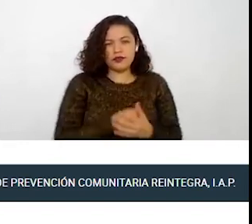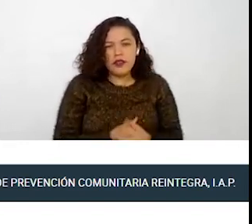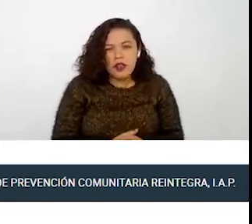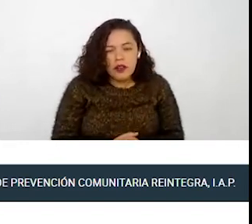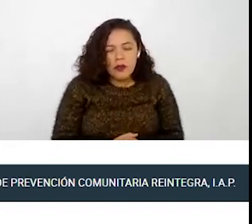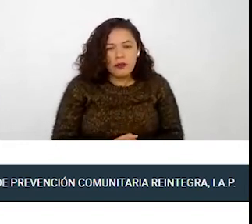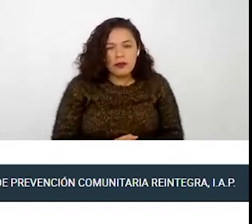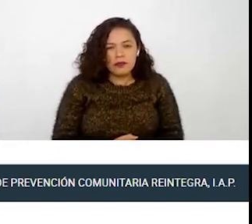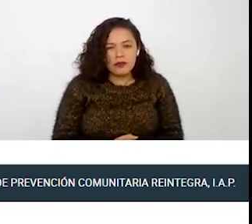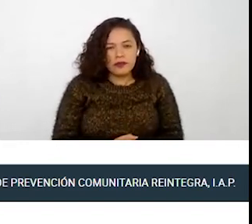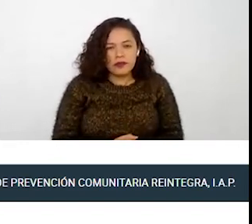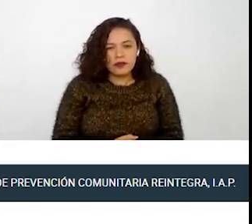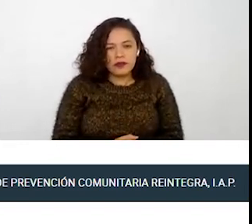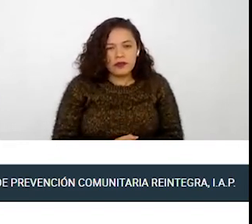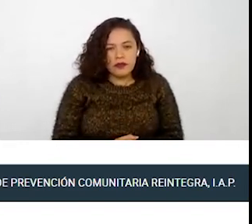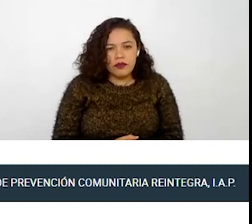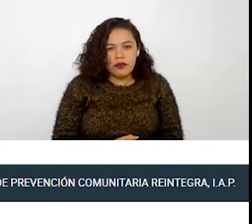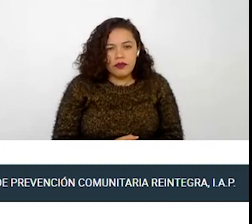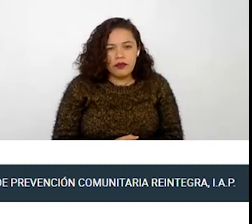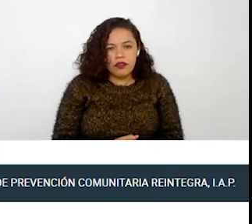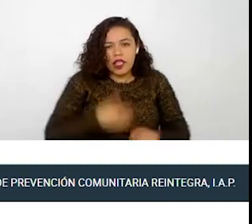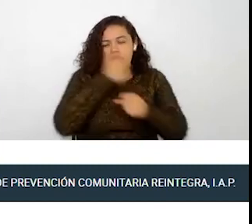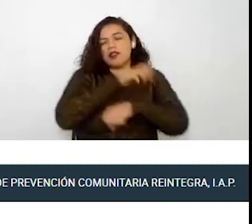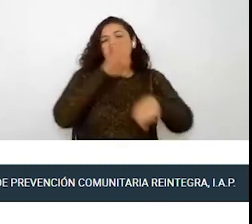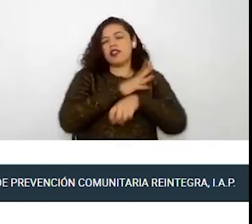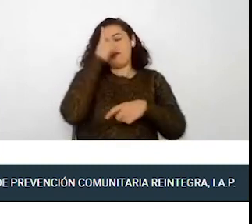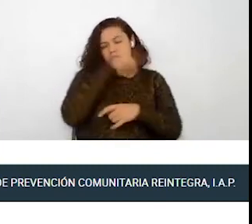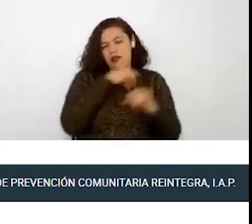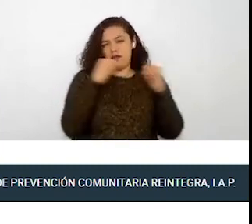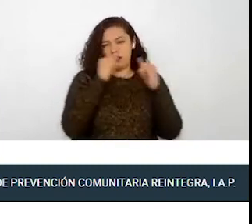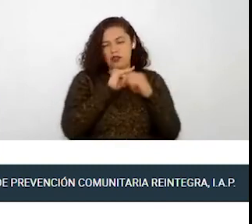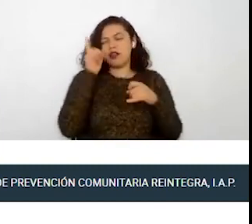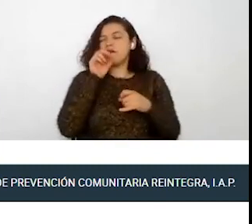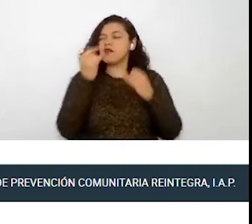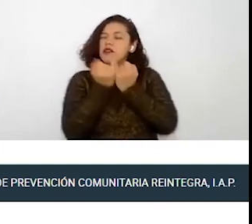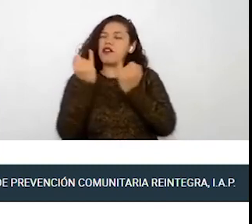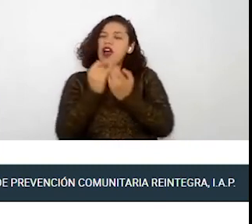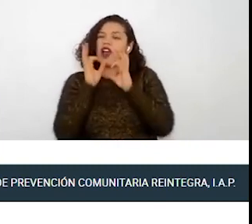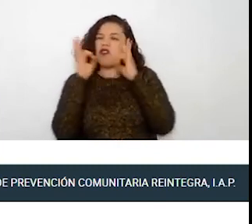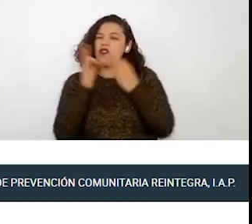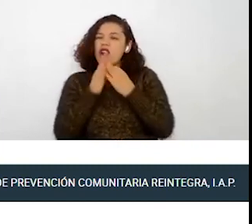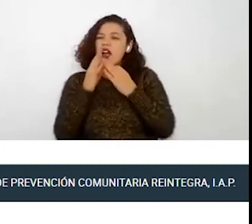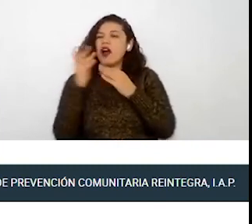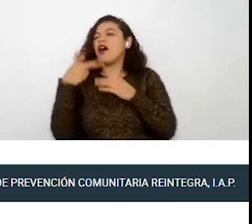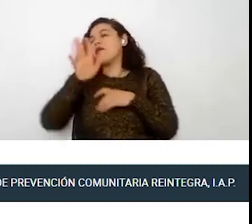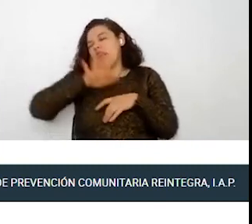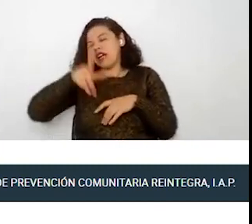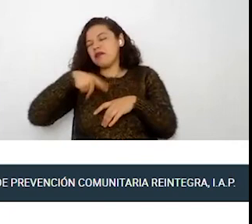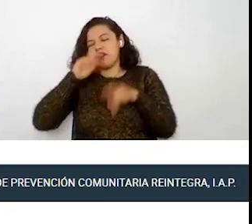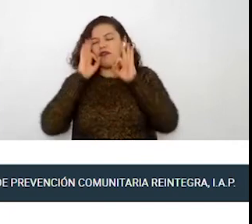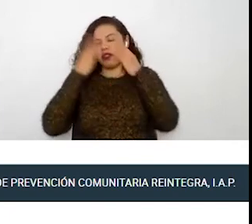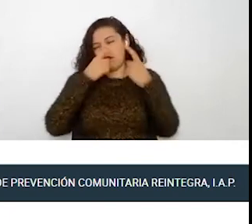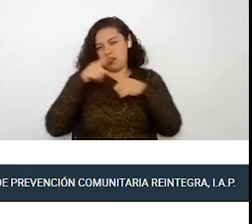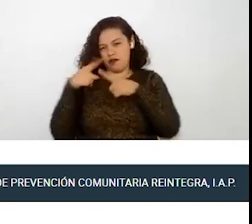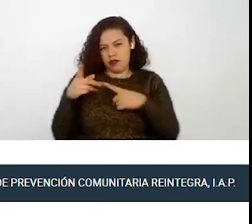más que el anterior presupuesto pero ahora diferente diferente forma bueno y en